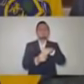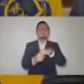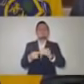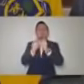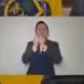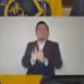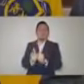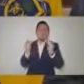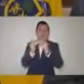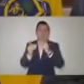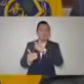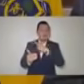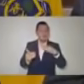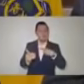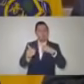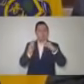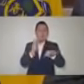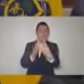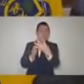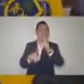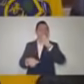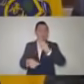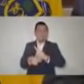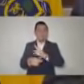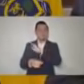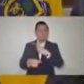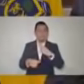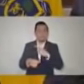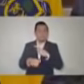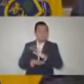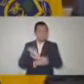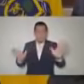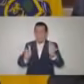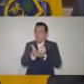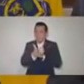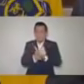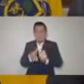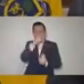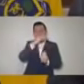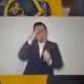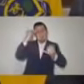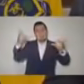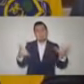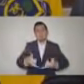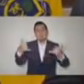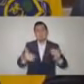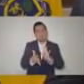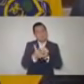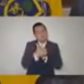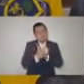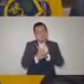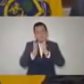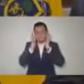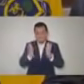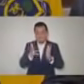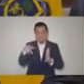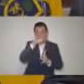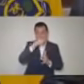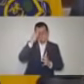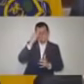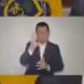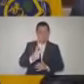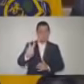invitando a quedarnos en casa el mayor tiempo posible durante 14 días así de sencillo por eso vale la pena aclarar una vez más